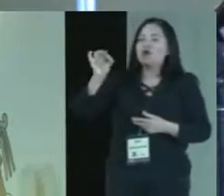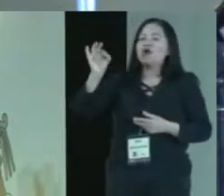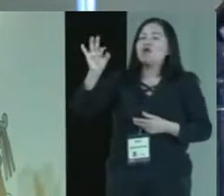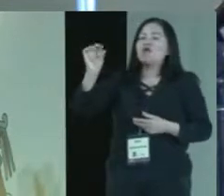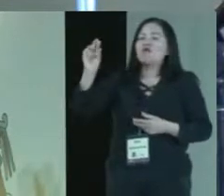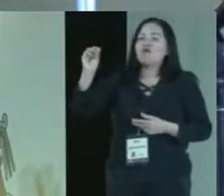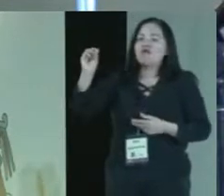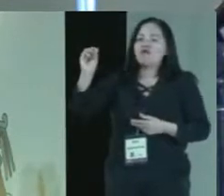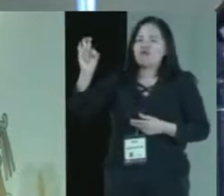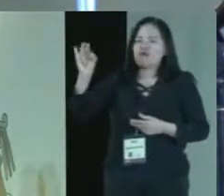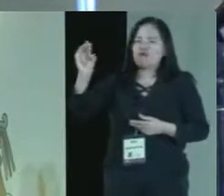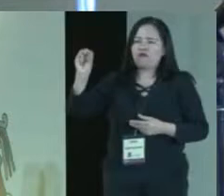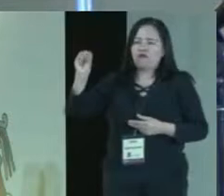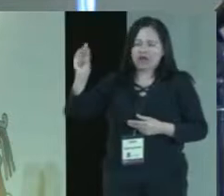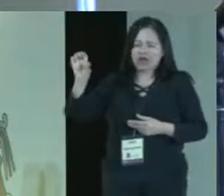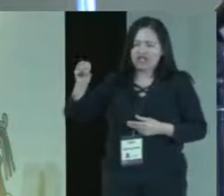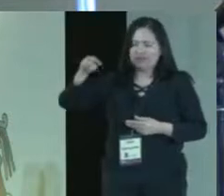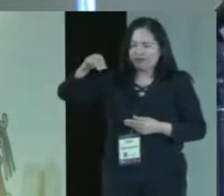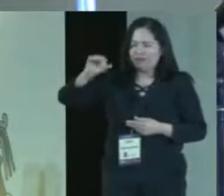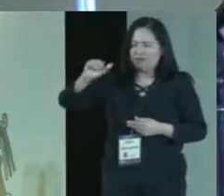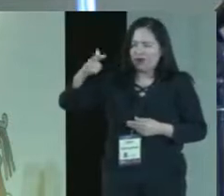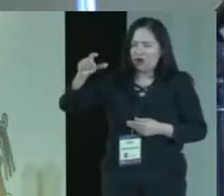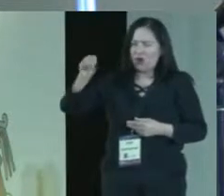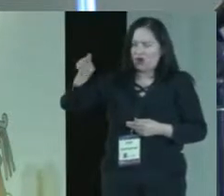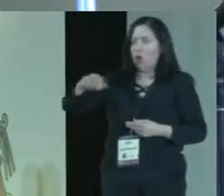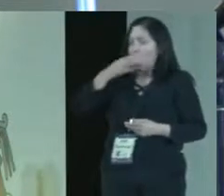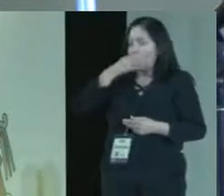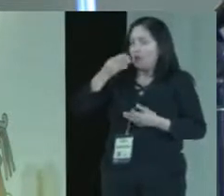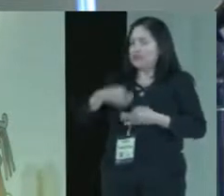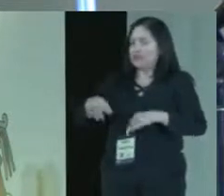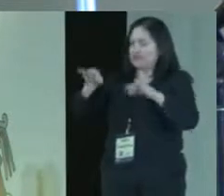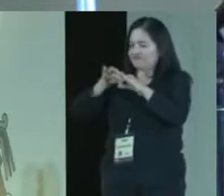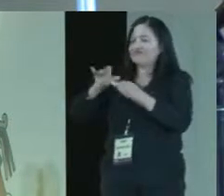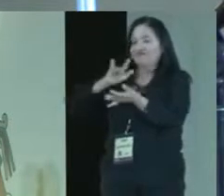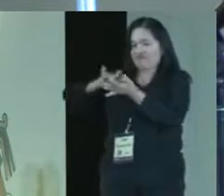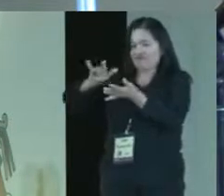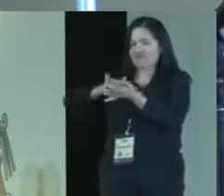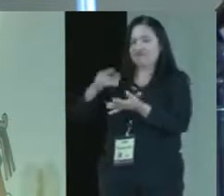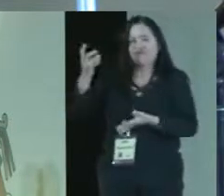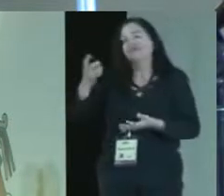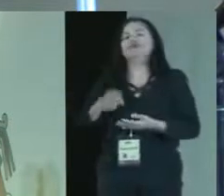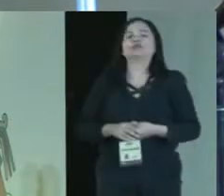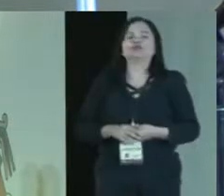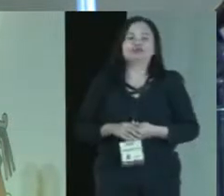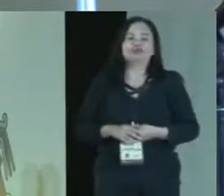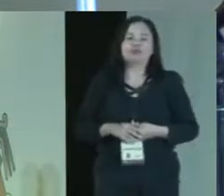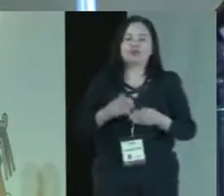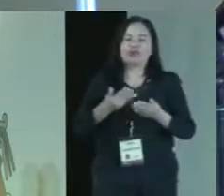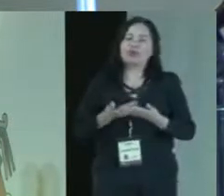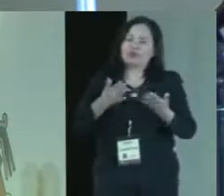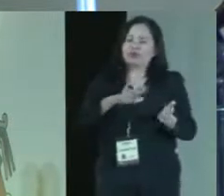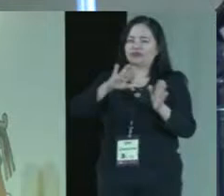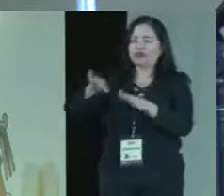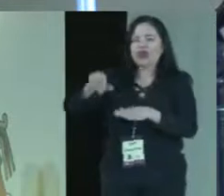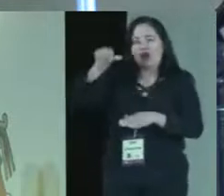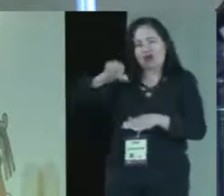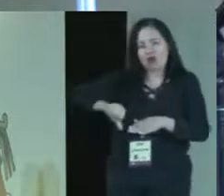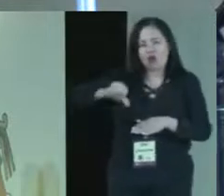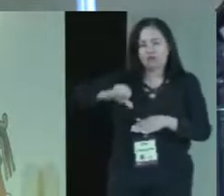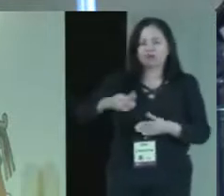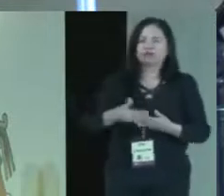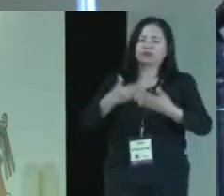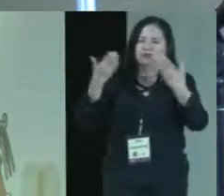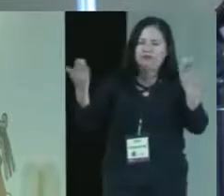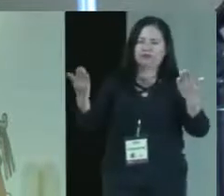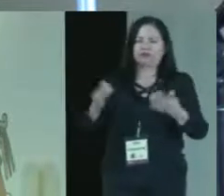innegable. ¿Qué pasa después? Bueno, vamos a mencionar el presente de nuevo. Hay